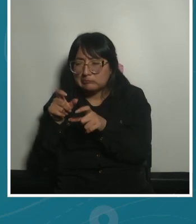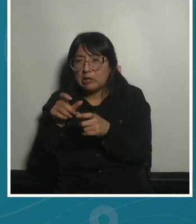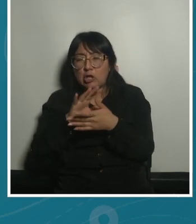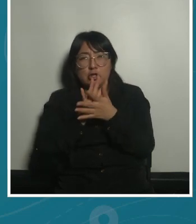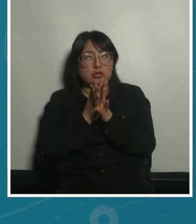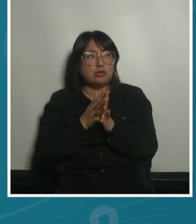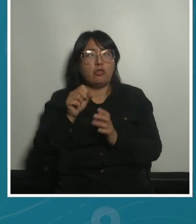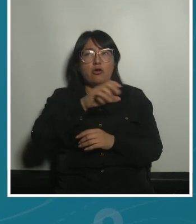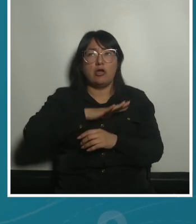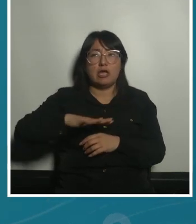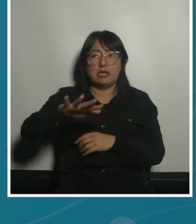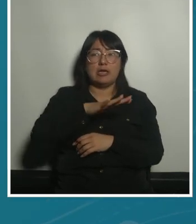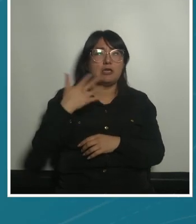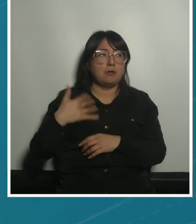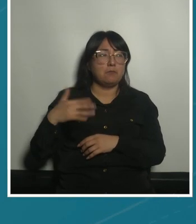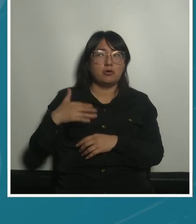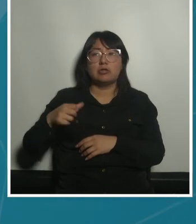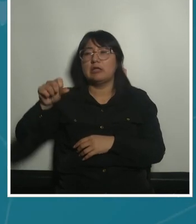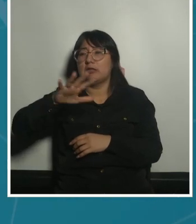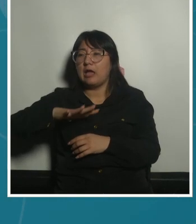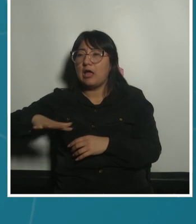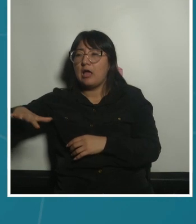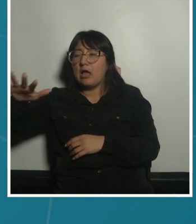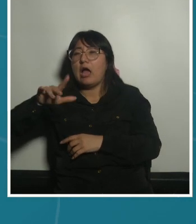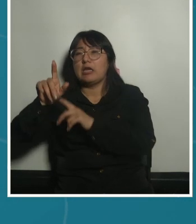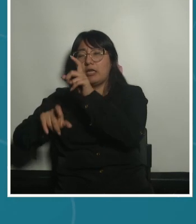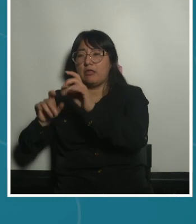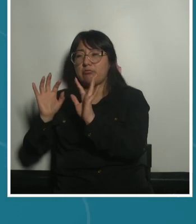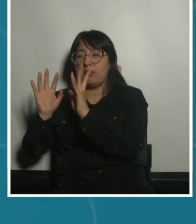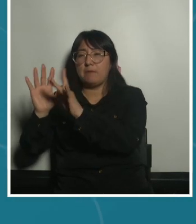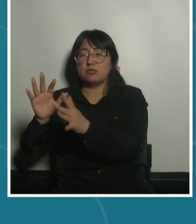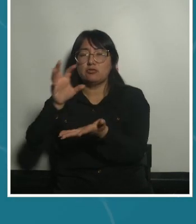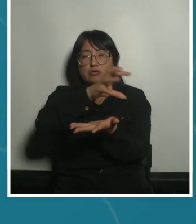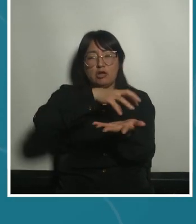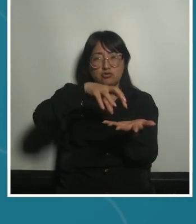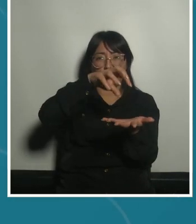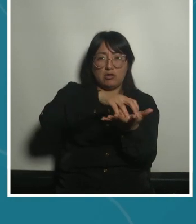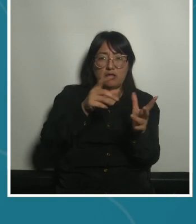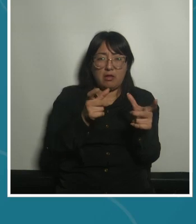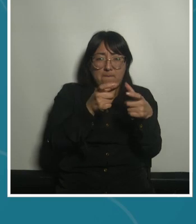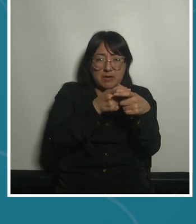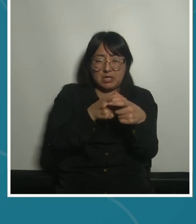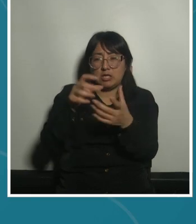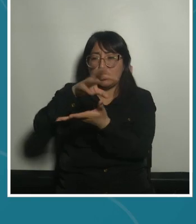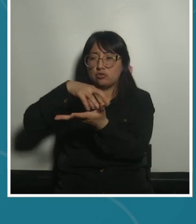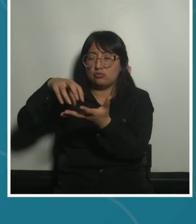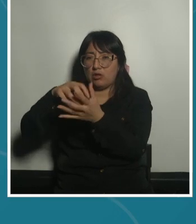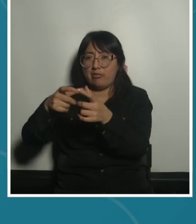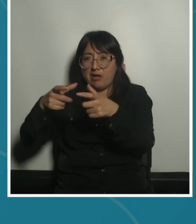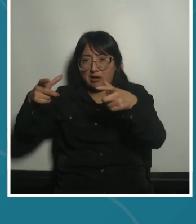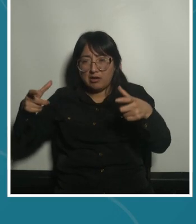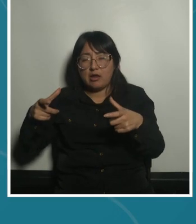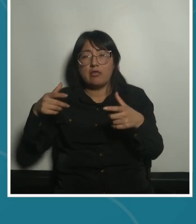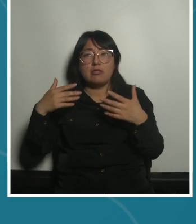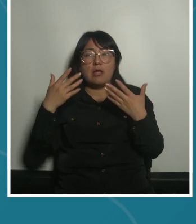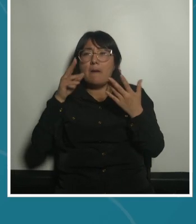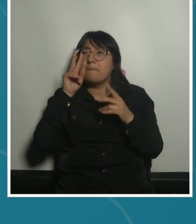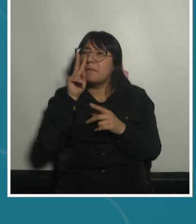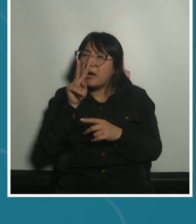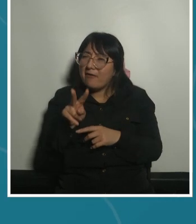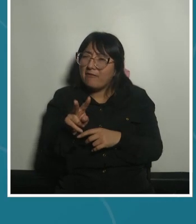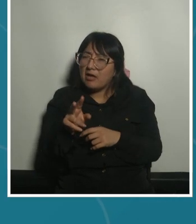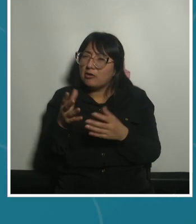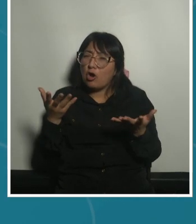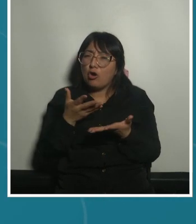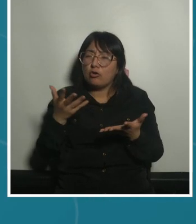en áreas emblemáticas, áreas rurales, áreas periurbanas, ciudades pequeñas, ciudades intermedias, para ver cómo ha